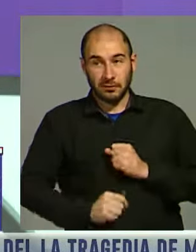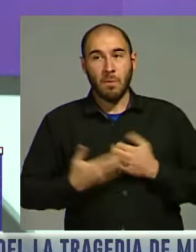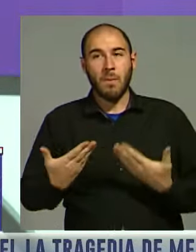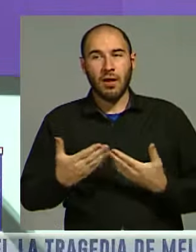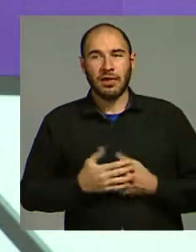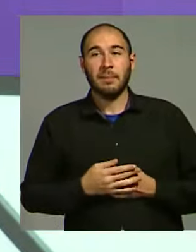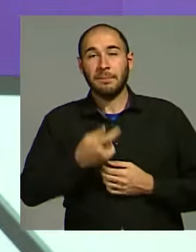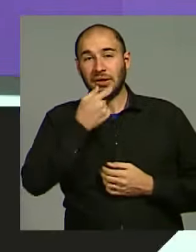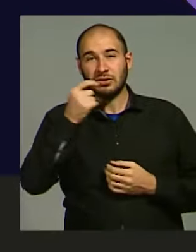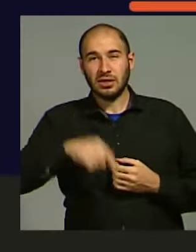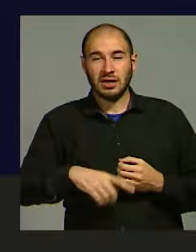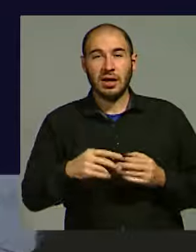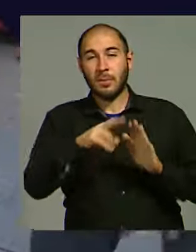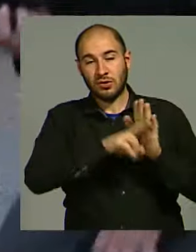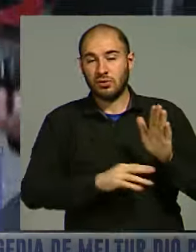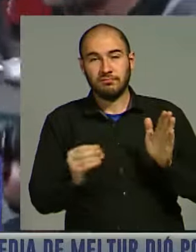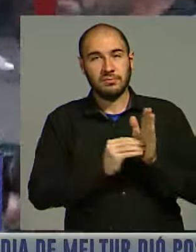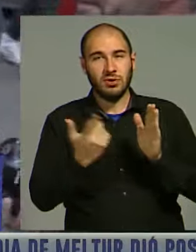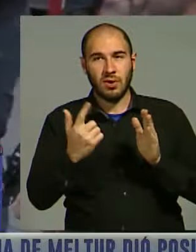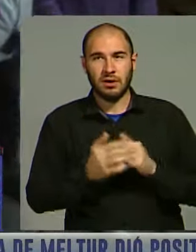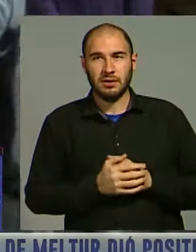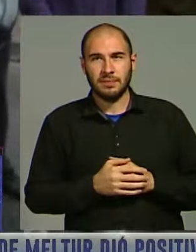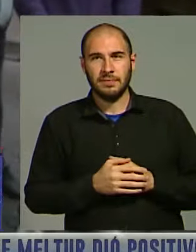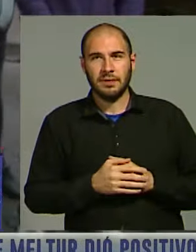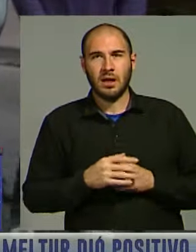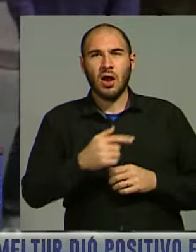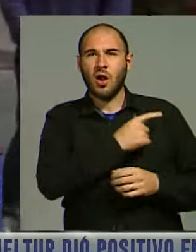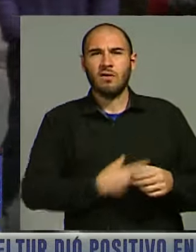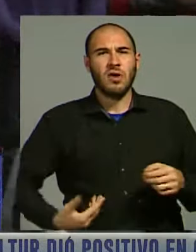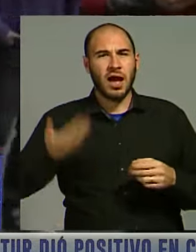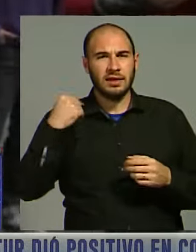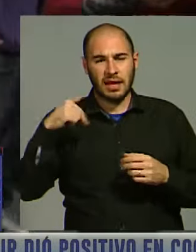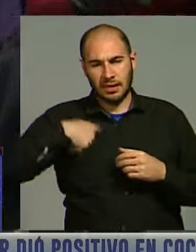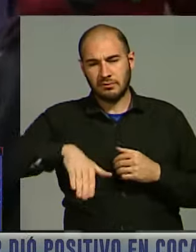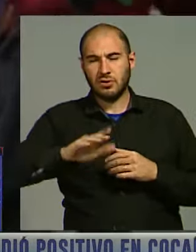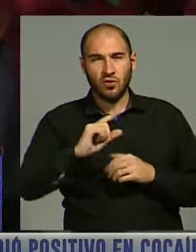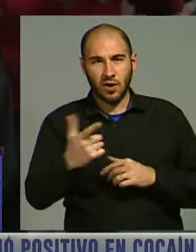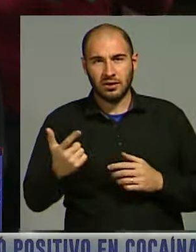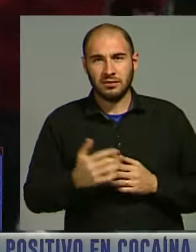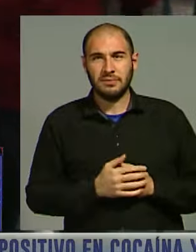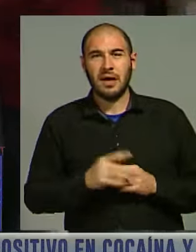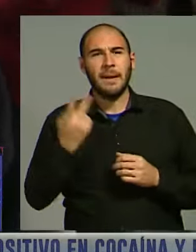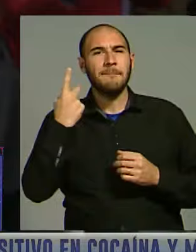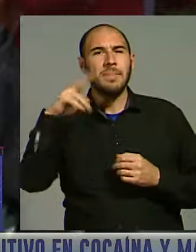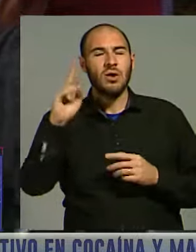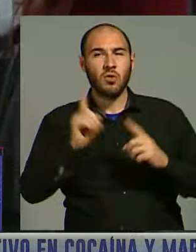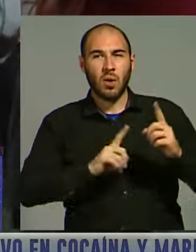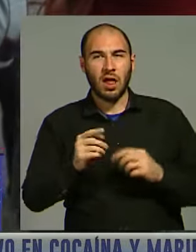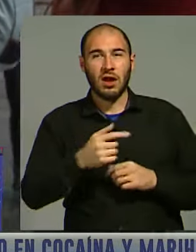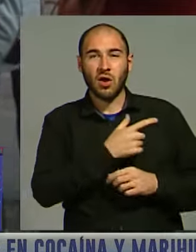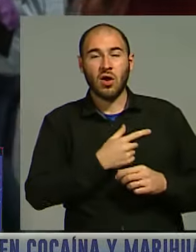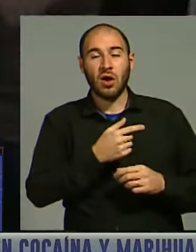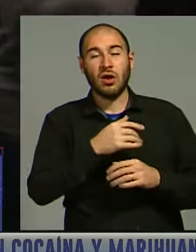La provincia de Mendoza no aplica este protocolo, no lo ha aplicado ni los gobiernos anteriores ni este, y lo que es más grave aún es que durante la última